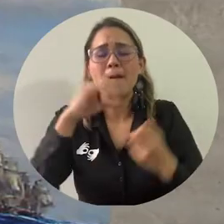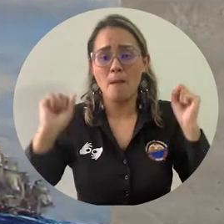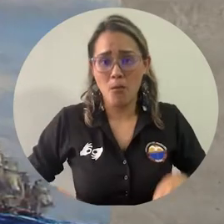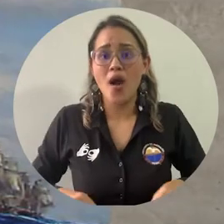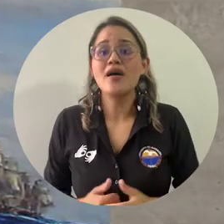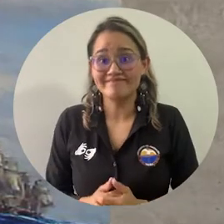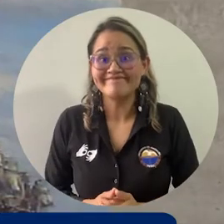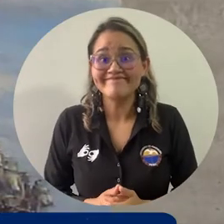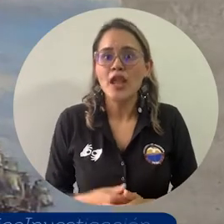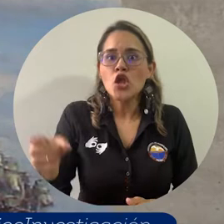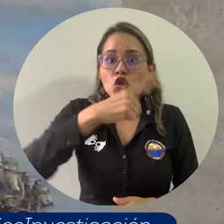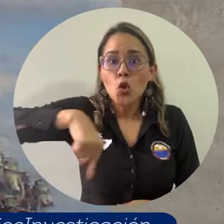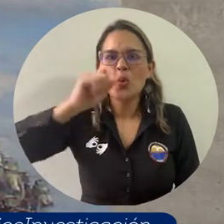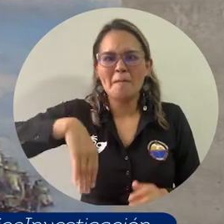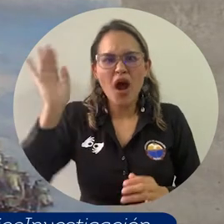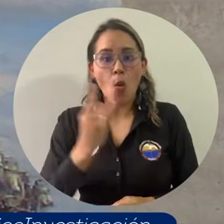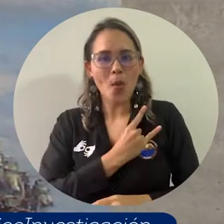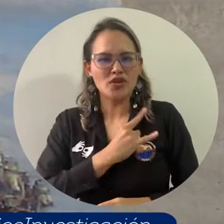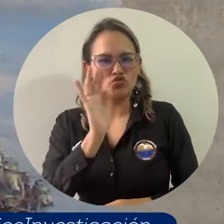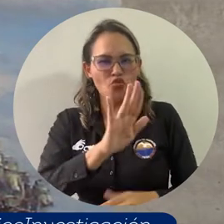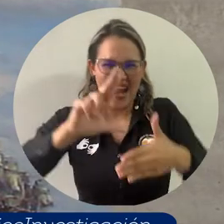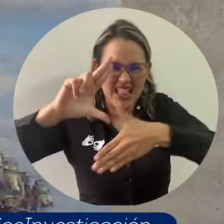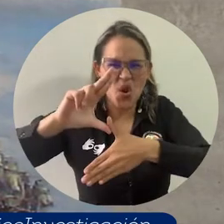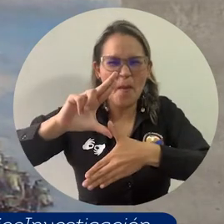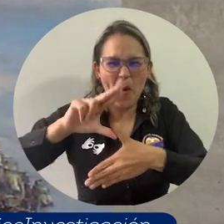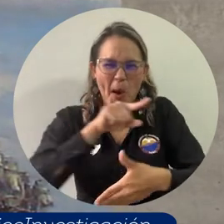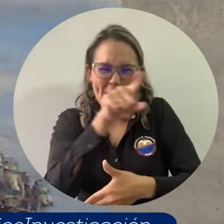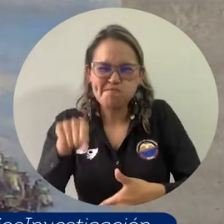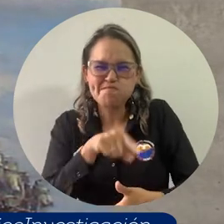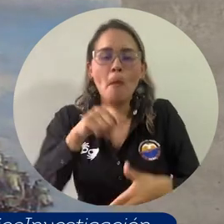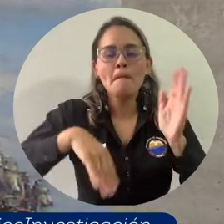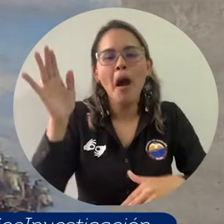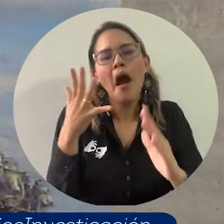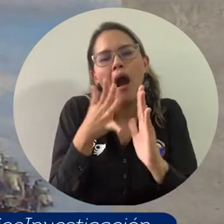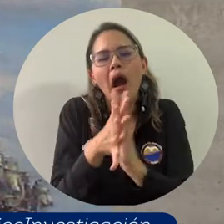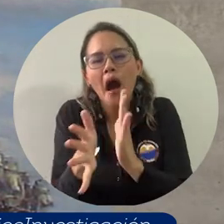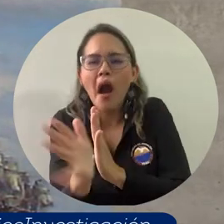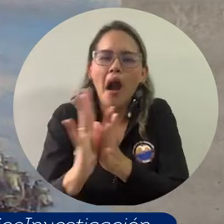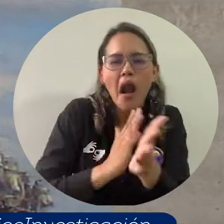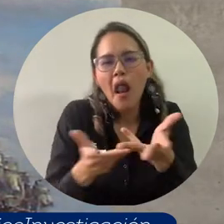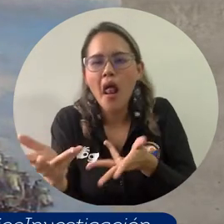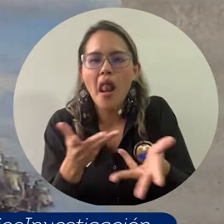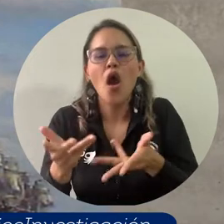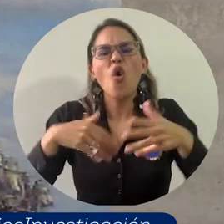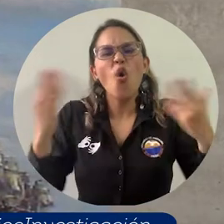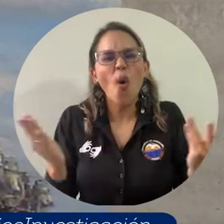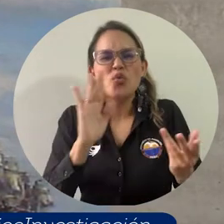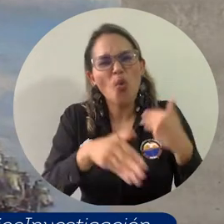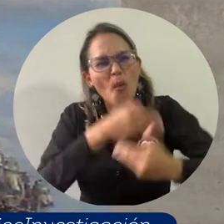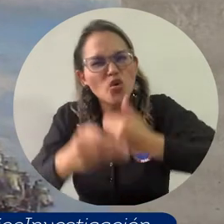compartieron a nosotros las universidades latinoamericanas que fuimos cómo es el proceso de investigación, de internacionalización,